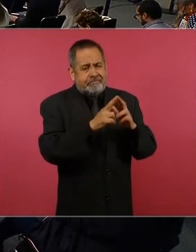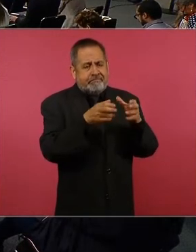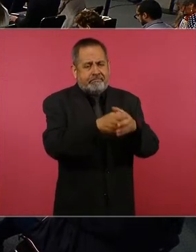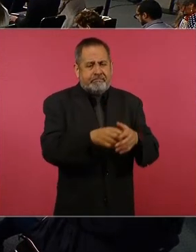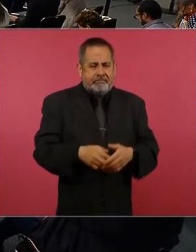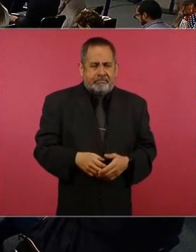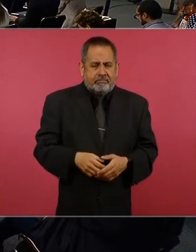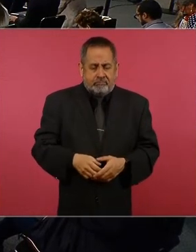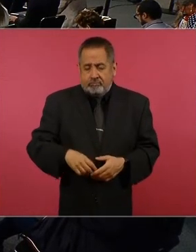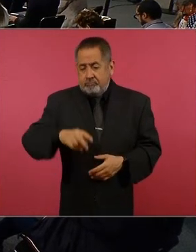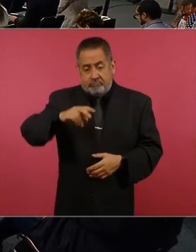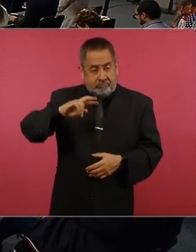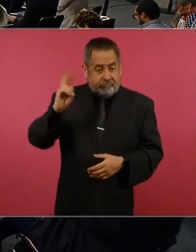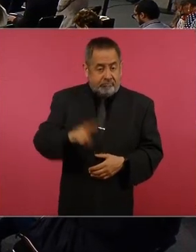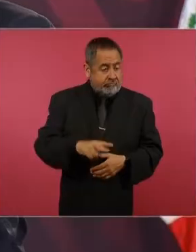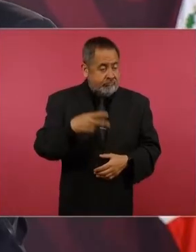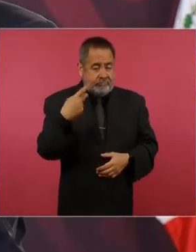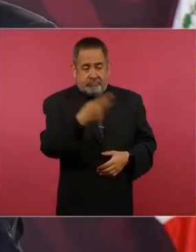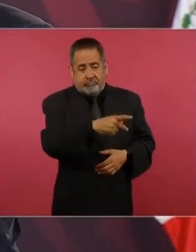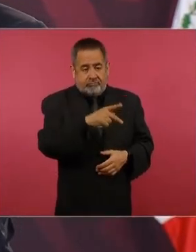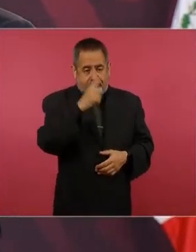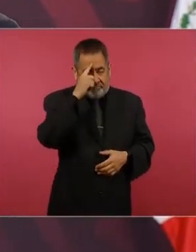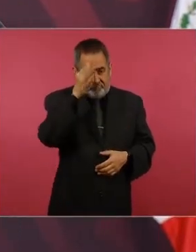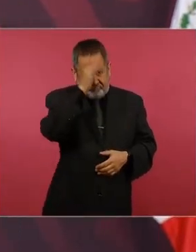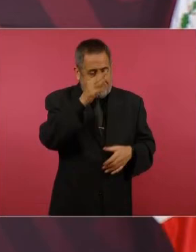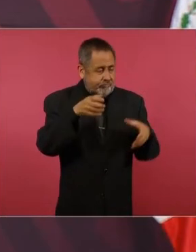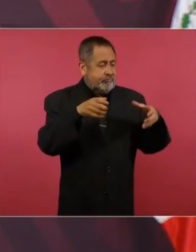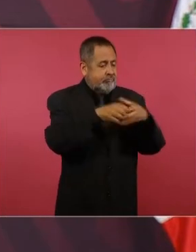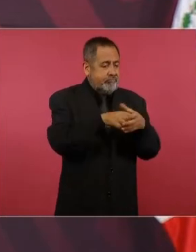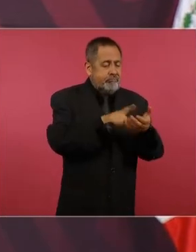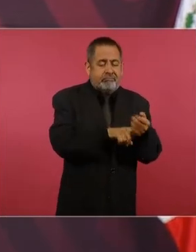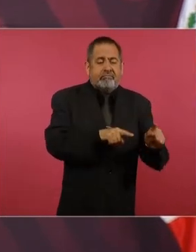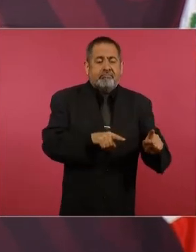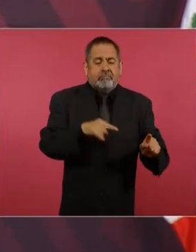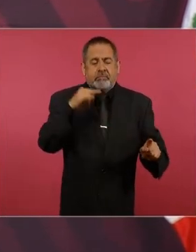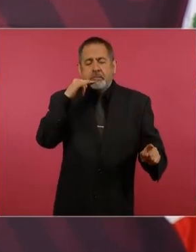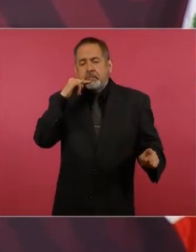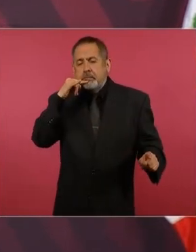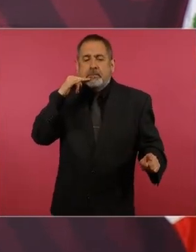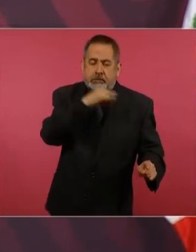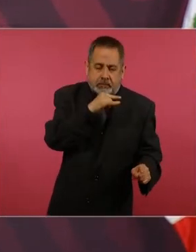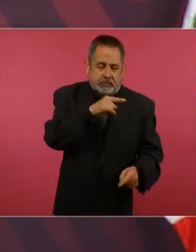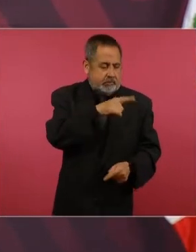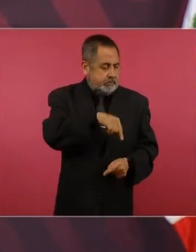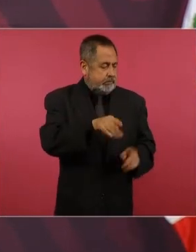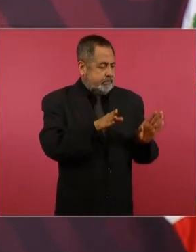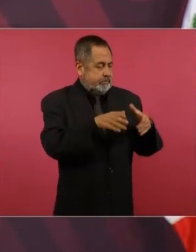¿Cuál es la verdadera doctrina de la derecha? La hipocresía.